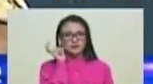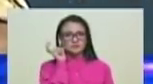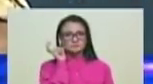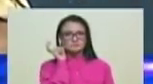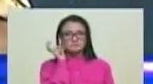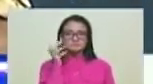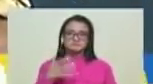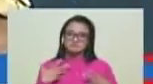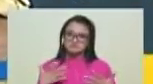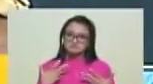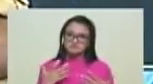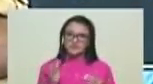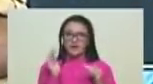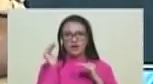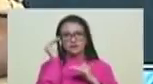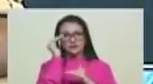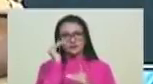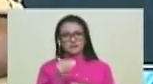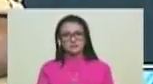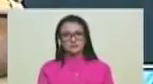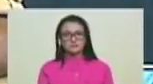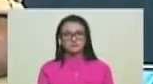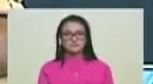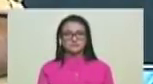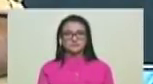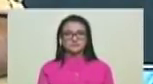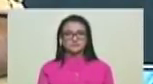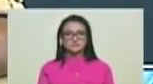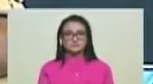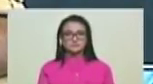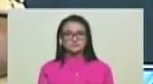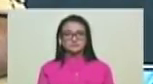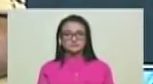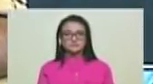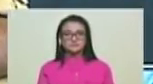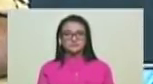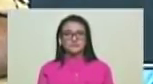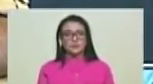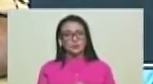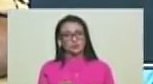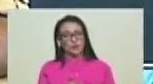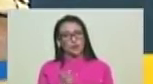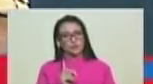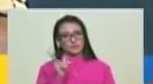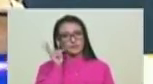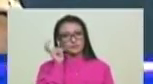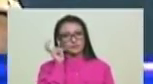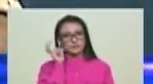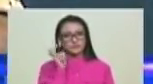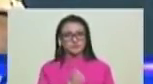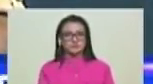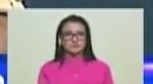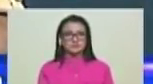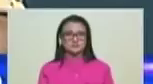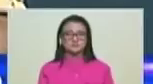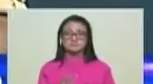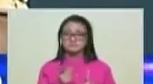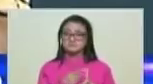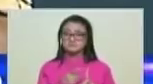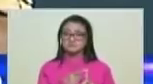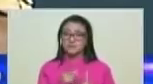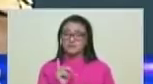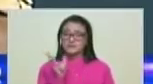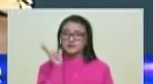parsimonia, atentamente, por todas y por todos, pero que principalmente debe